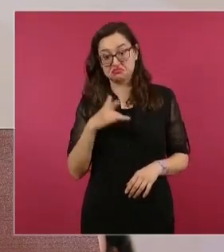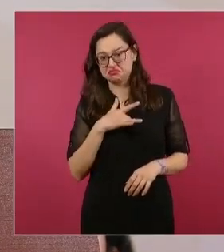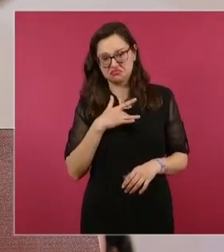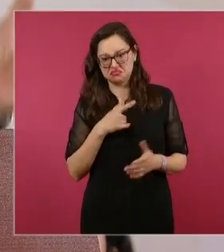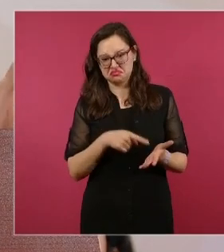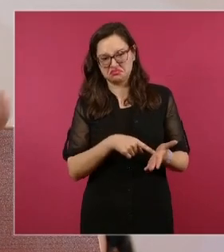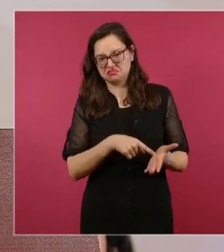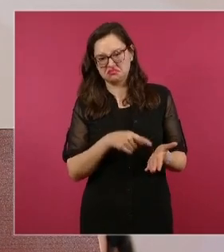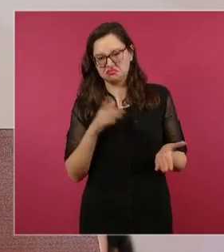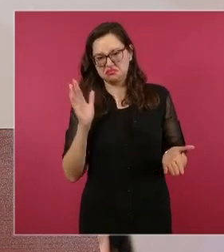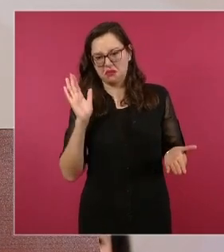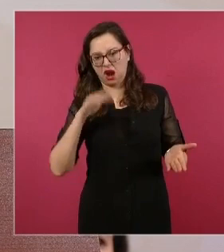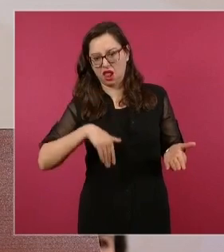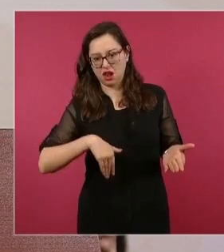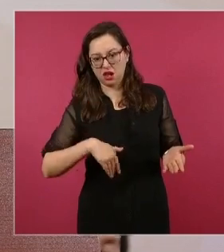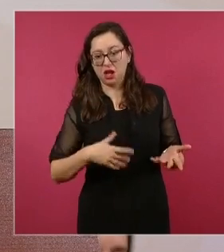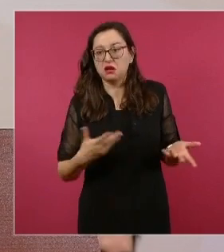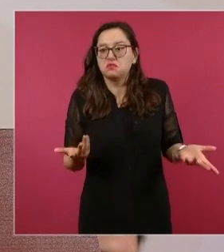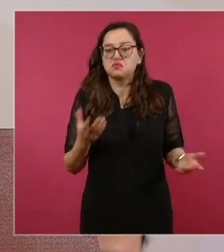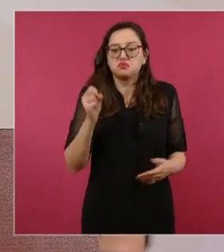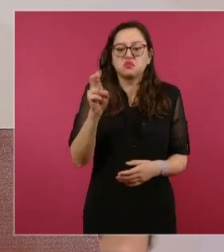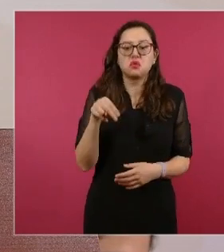nada más de adorno.